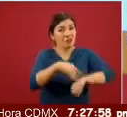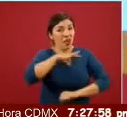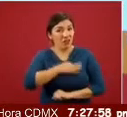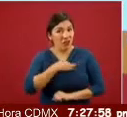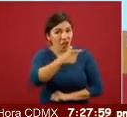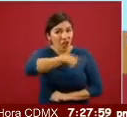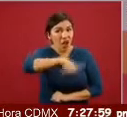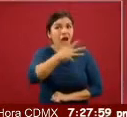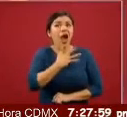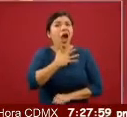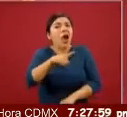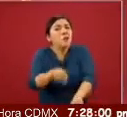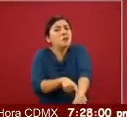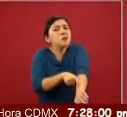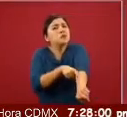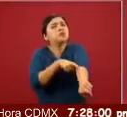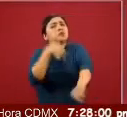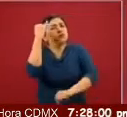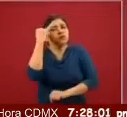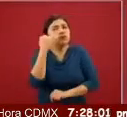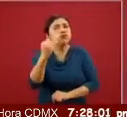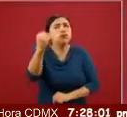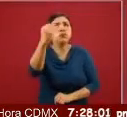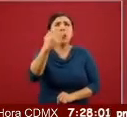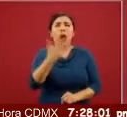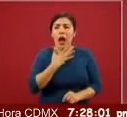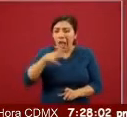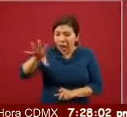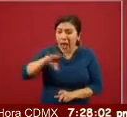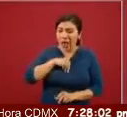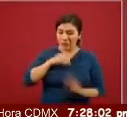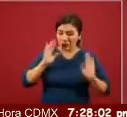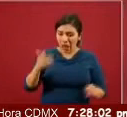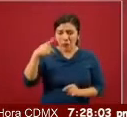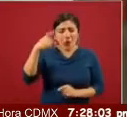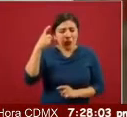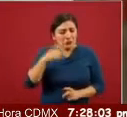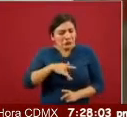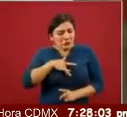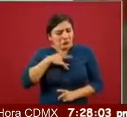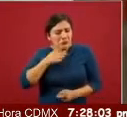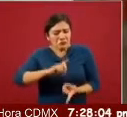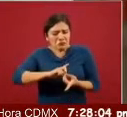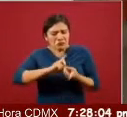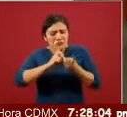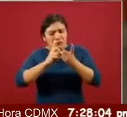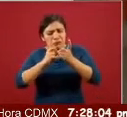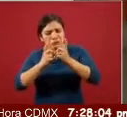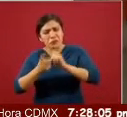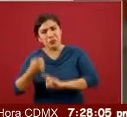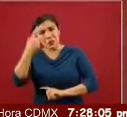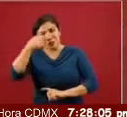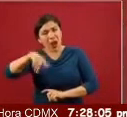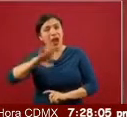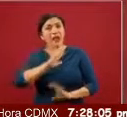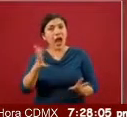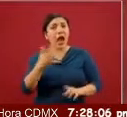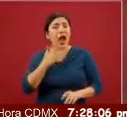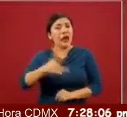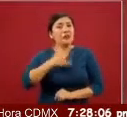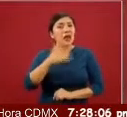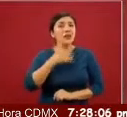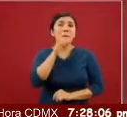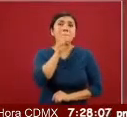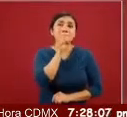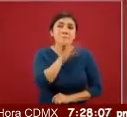hay un largo periodo de incubación. Periodo de incubación es el tiempo que transcurre entre que se expone la persona al virus